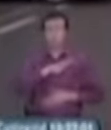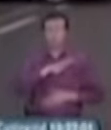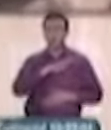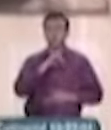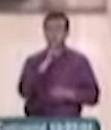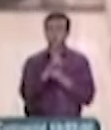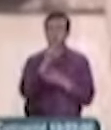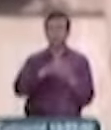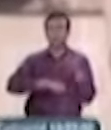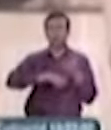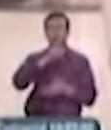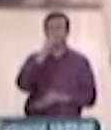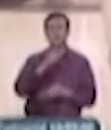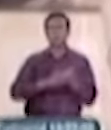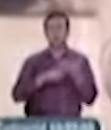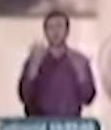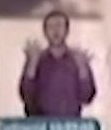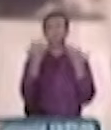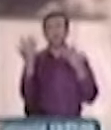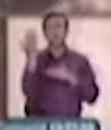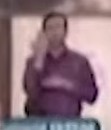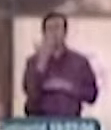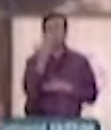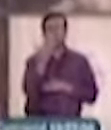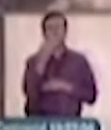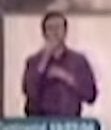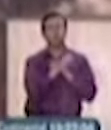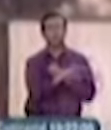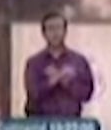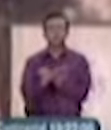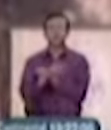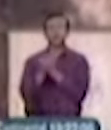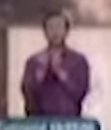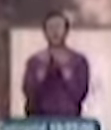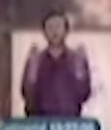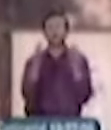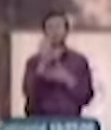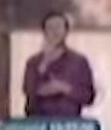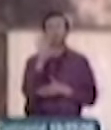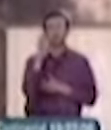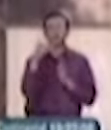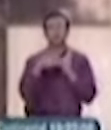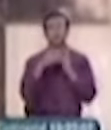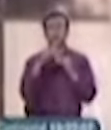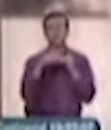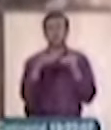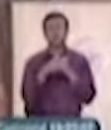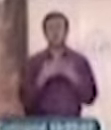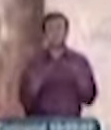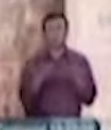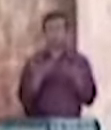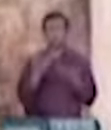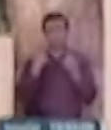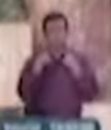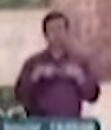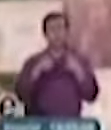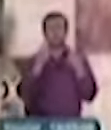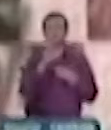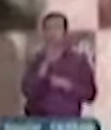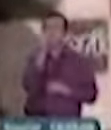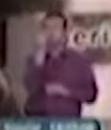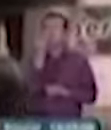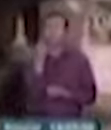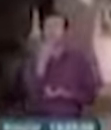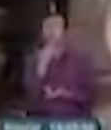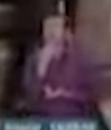le adjudicó un contrato para la elaboración de productos comunicacionales por un valor de $55,000 y además reveló que parte de ese